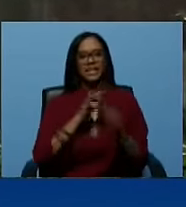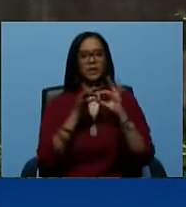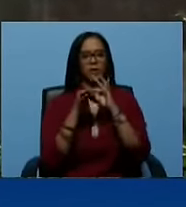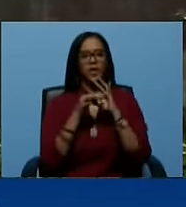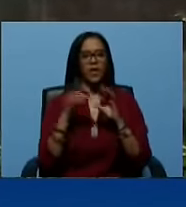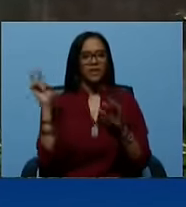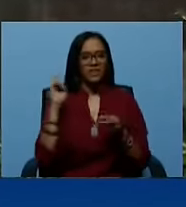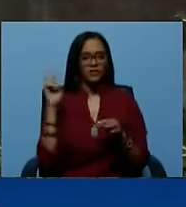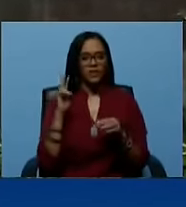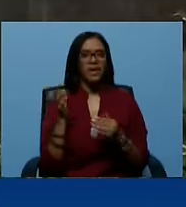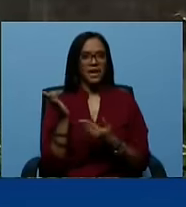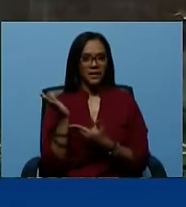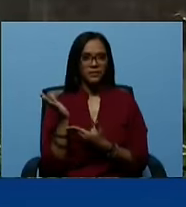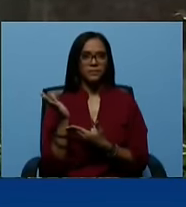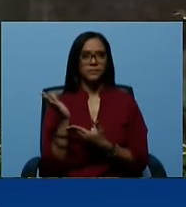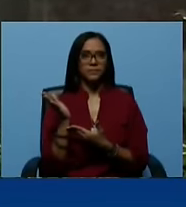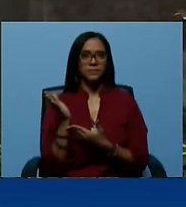es eso,